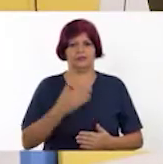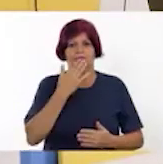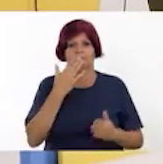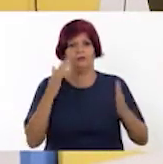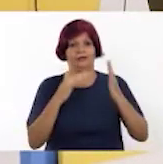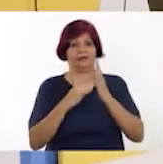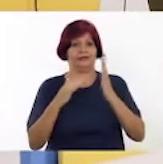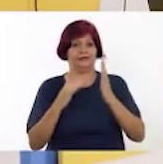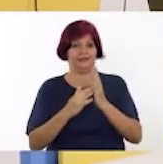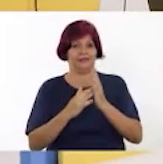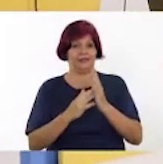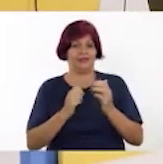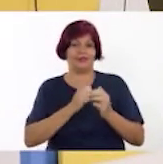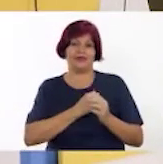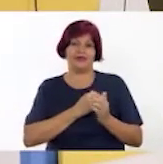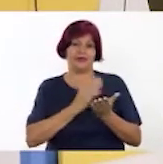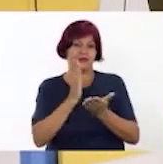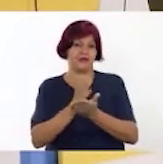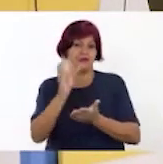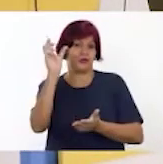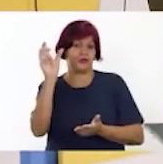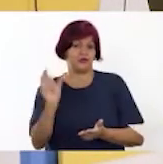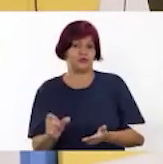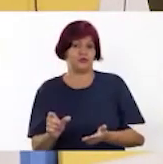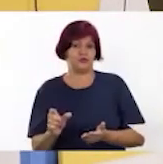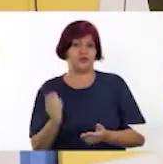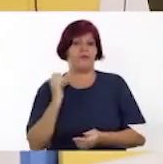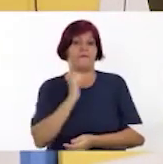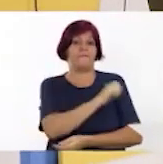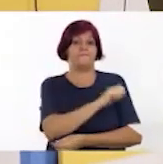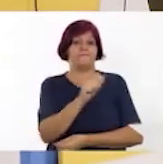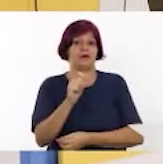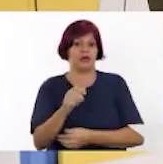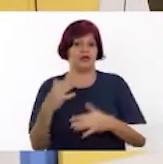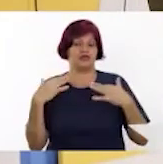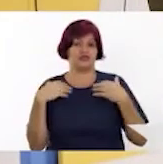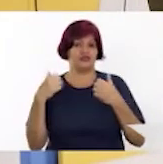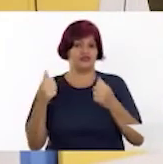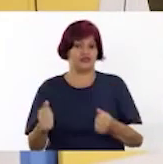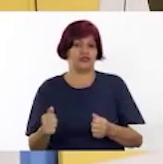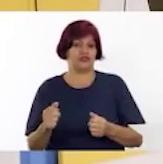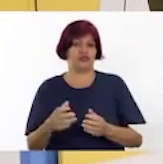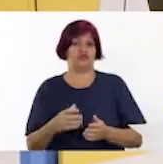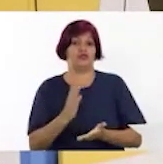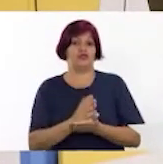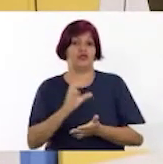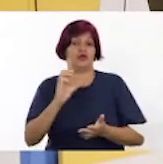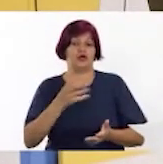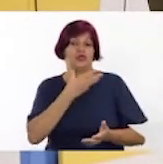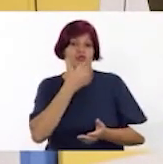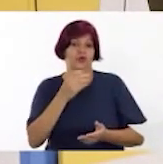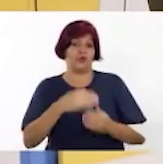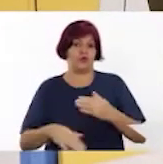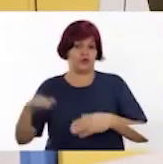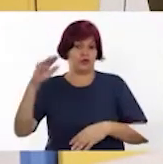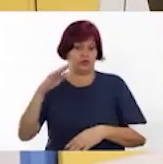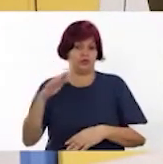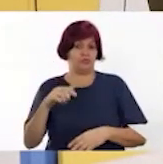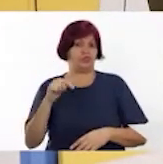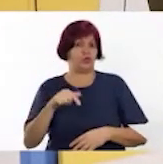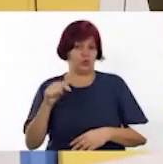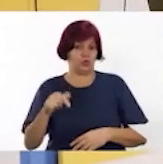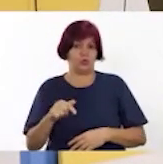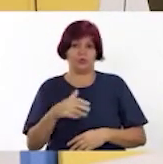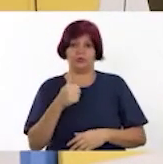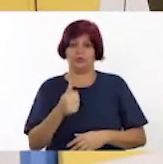Buenas tardes, queridos estudiantes, docentes y directivos de la educación de jóvenes y adultos. Hoy, como es